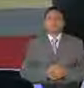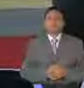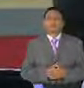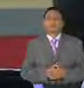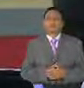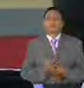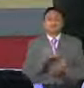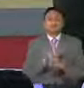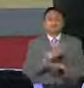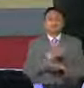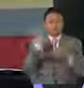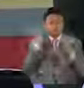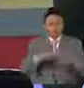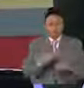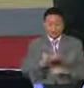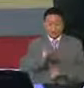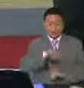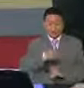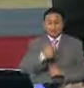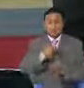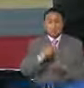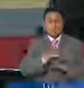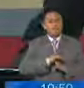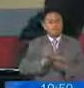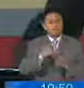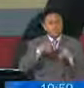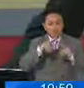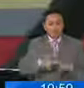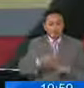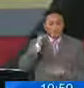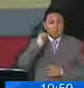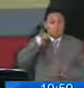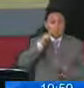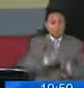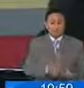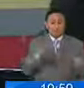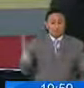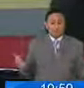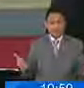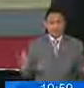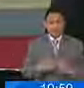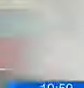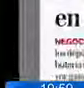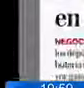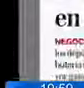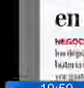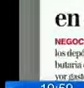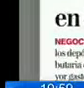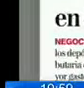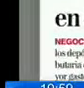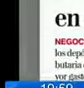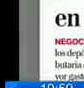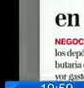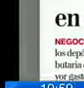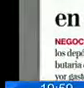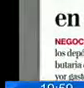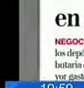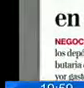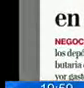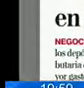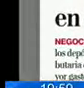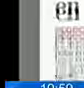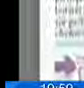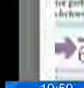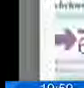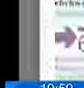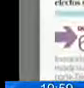Antes de finalizar este informativo, amigos, les invito a revisar la portada del día de mañana, viernes 12 de mayo de 2017, de diario El Comercio. Un